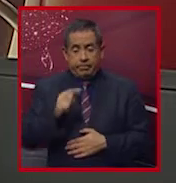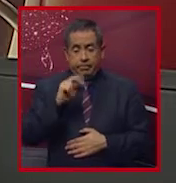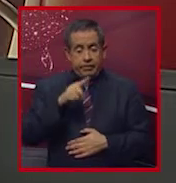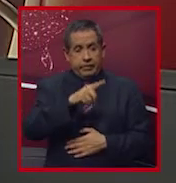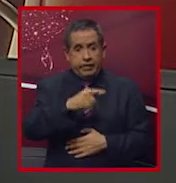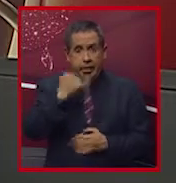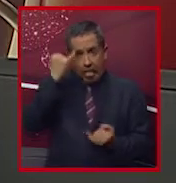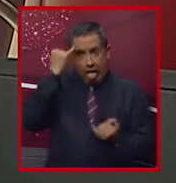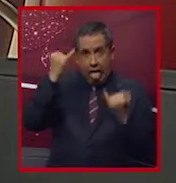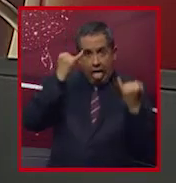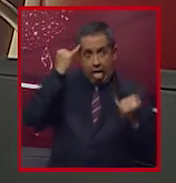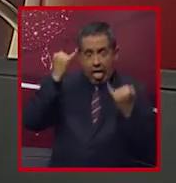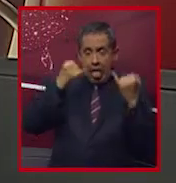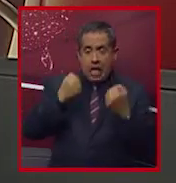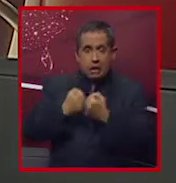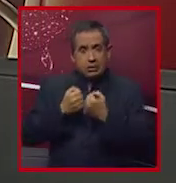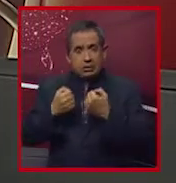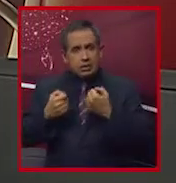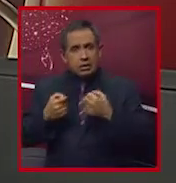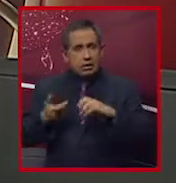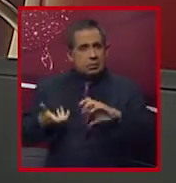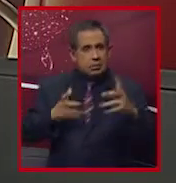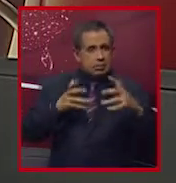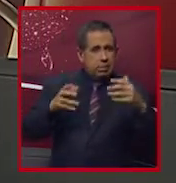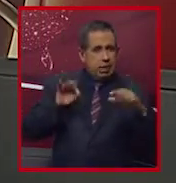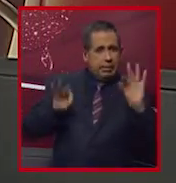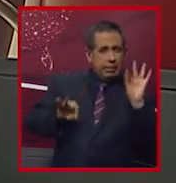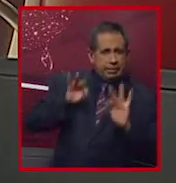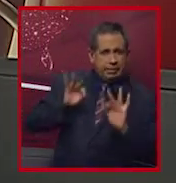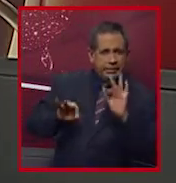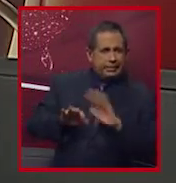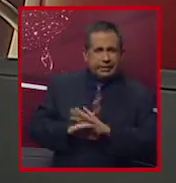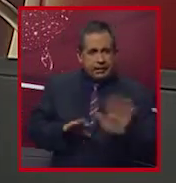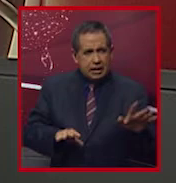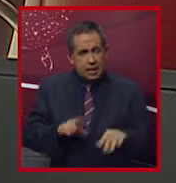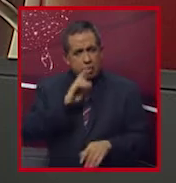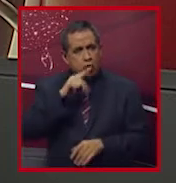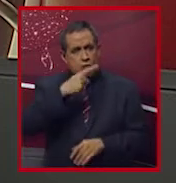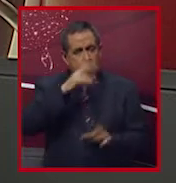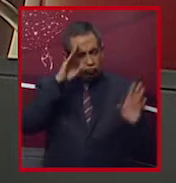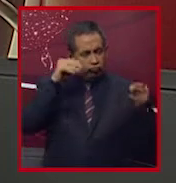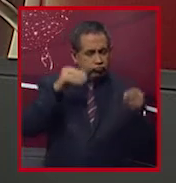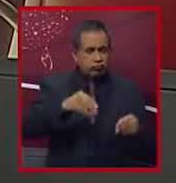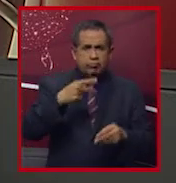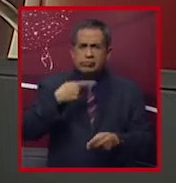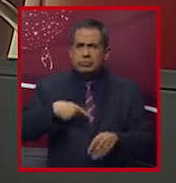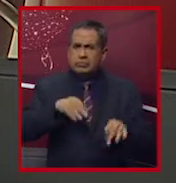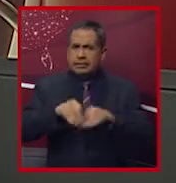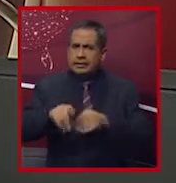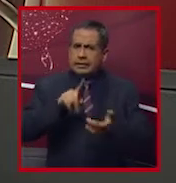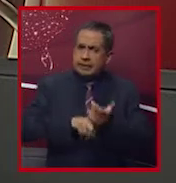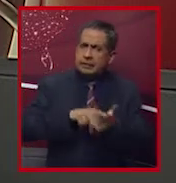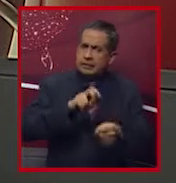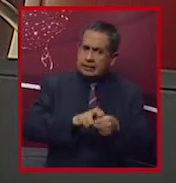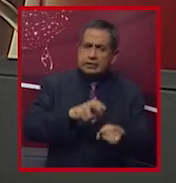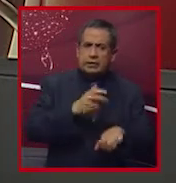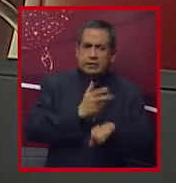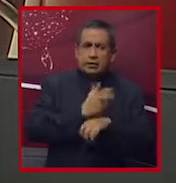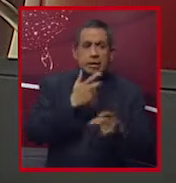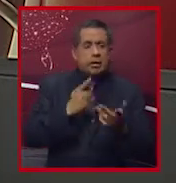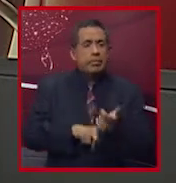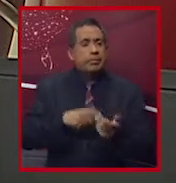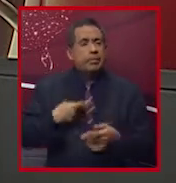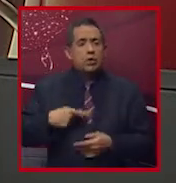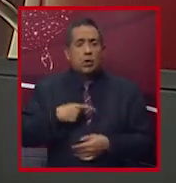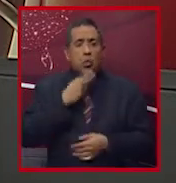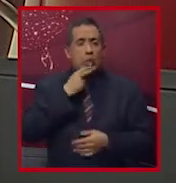lugar de estar creando caos en la frontera o en las fronteras, debería estar preocupado por los trabajadores americanos y por los consumidores norteamericanos,